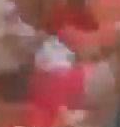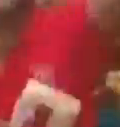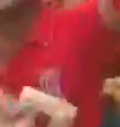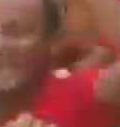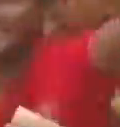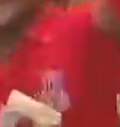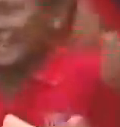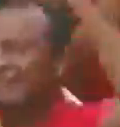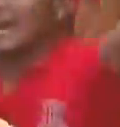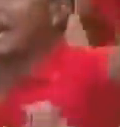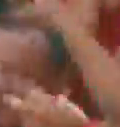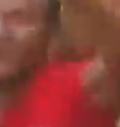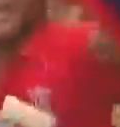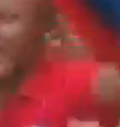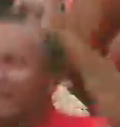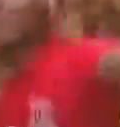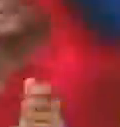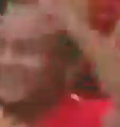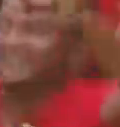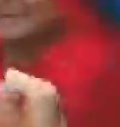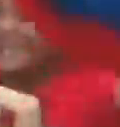Ahora vamos a darle la palabra